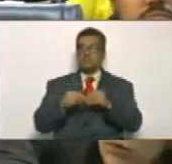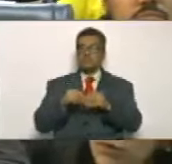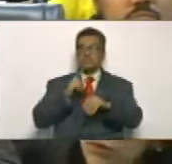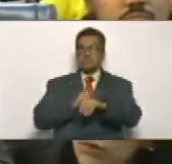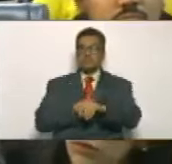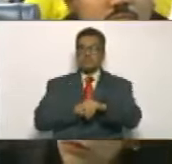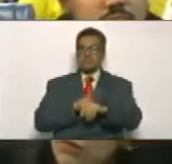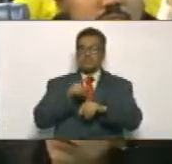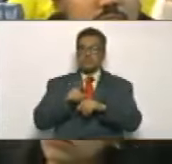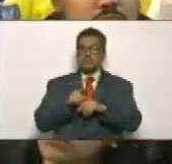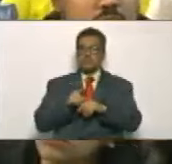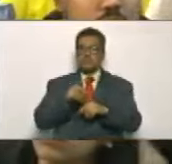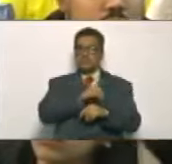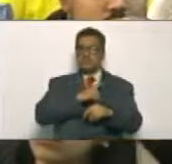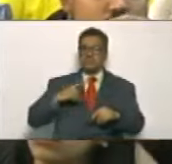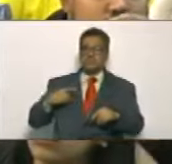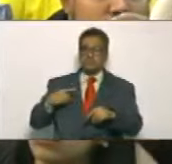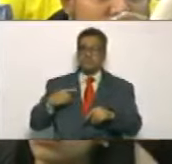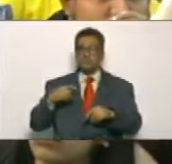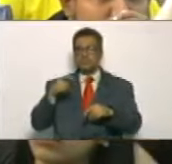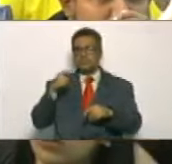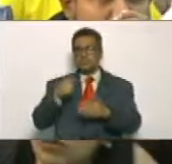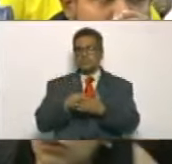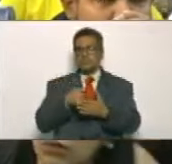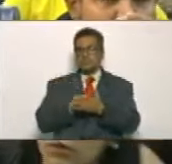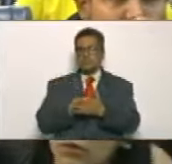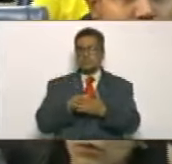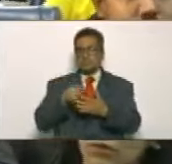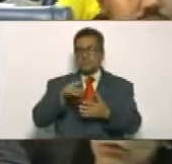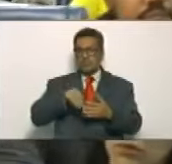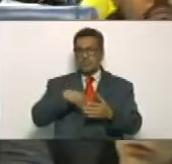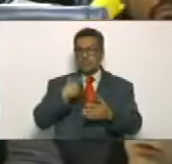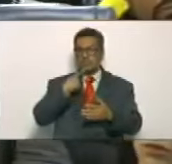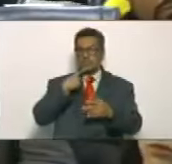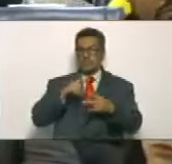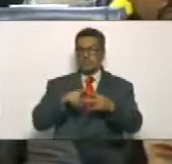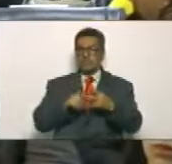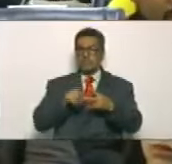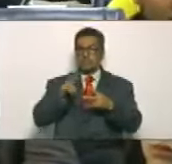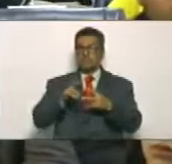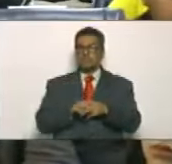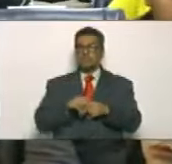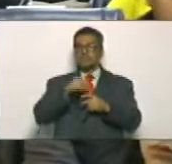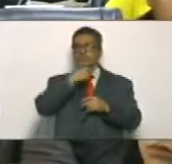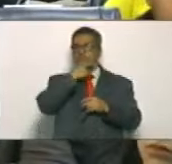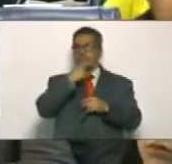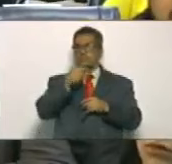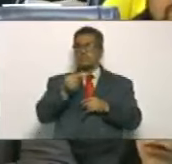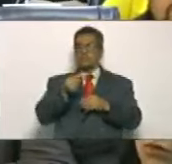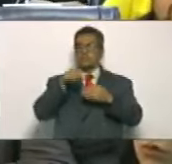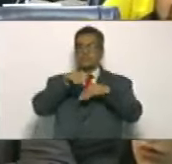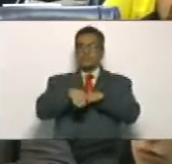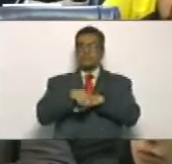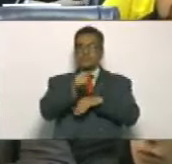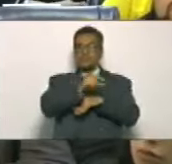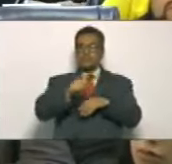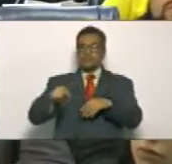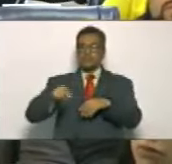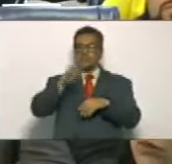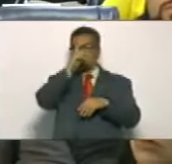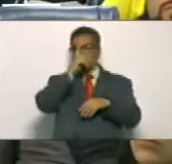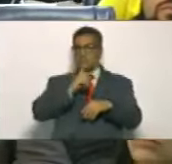momento que deseen a un costo asequible. Y en segundo lugar, facilitar el acceso de personas